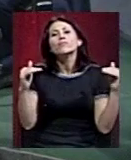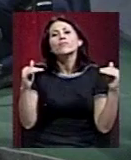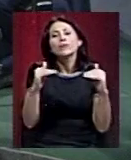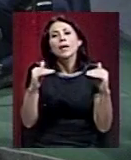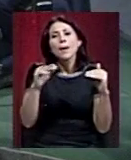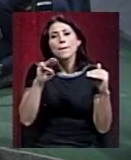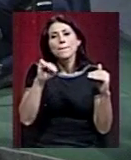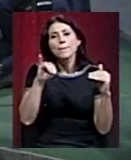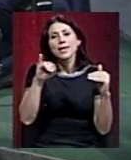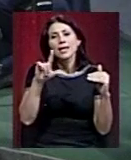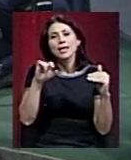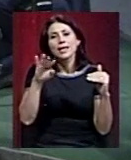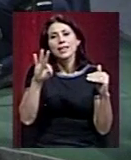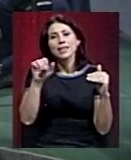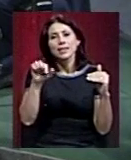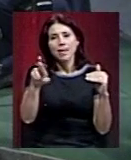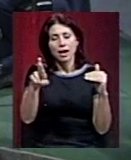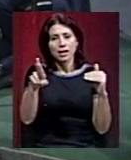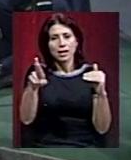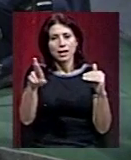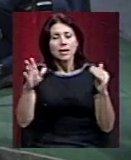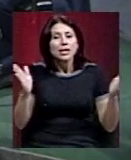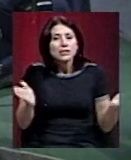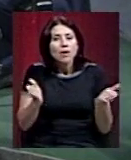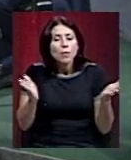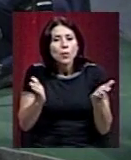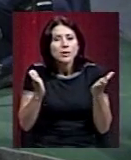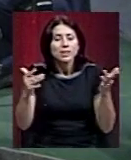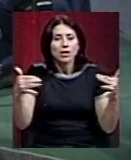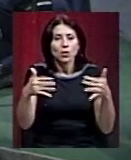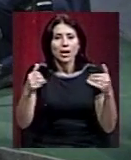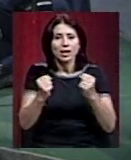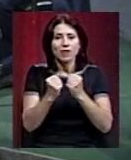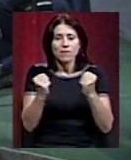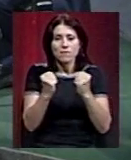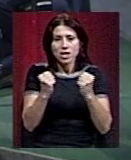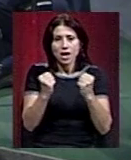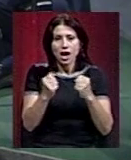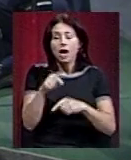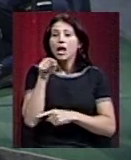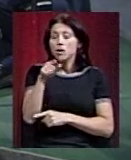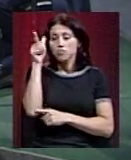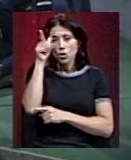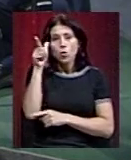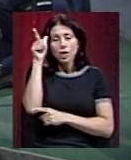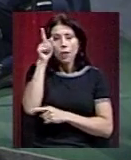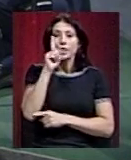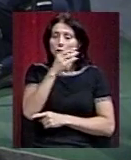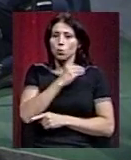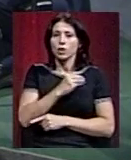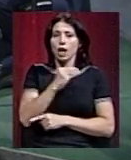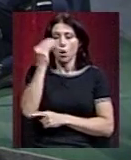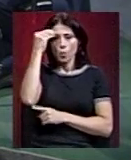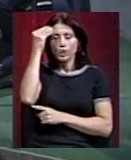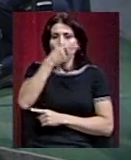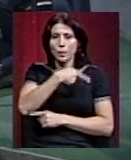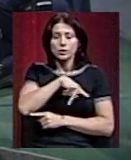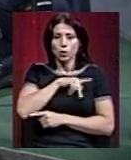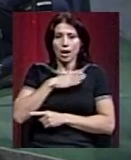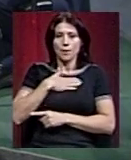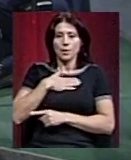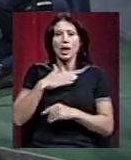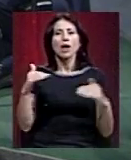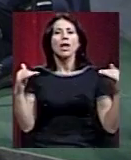estaba propiciando la guerra civil, donde obviamente, y esa es una opinión muy personal, un